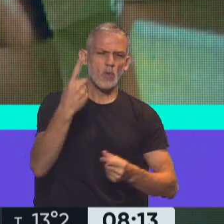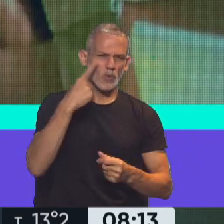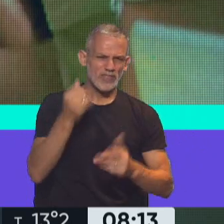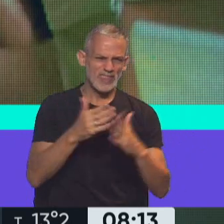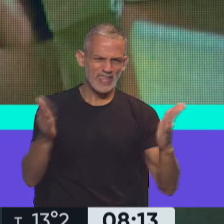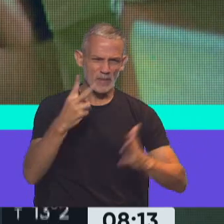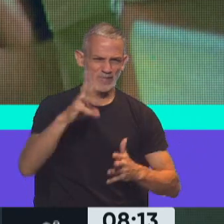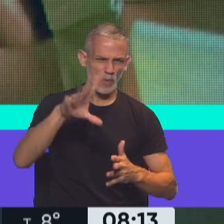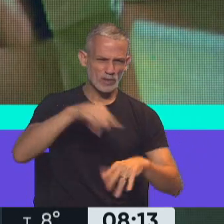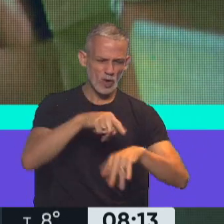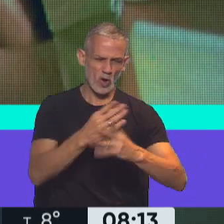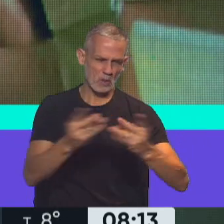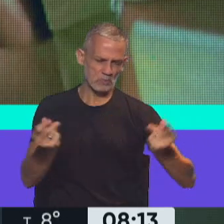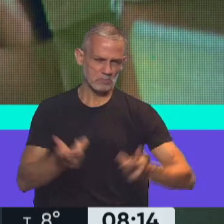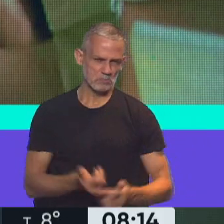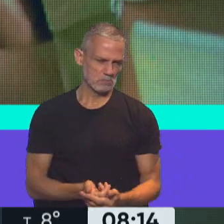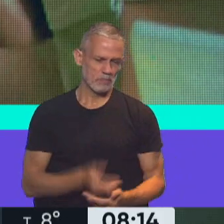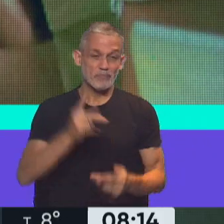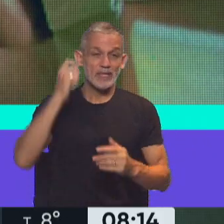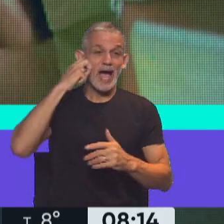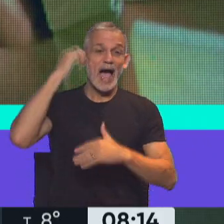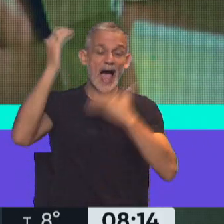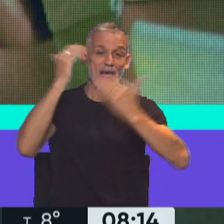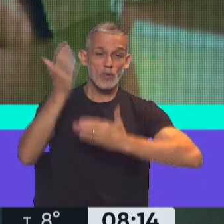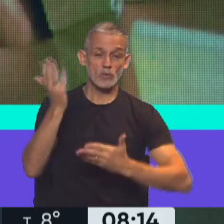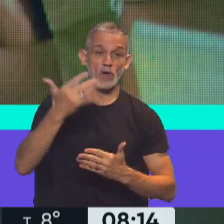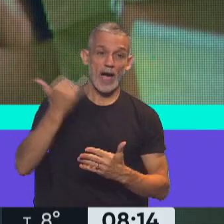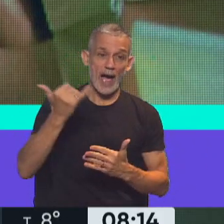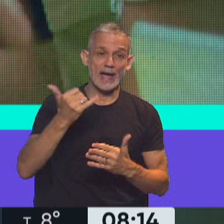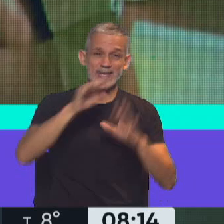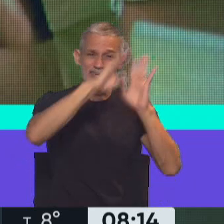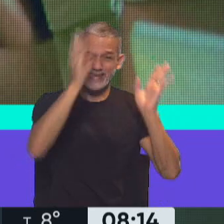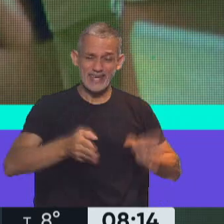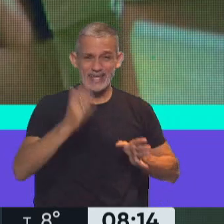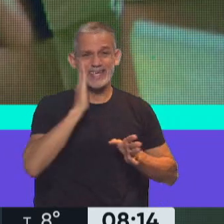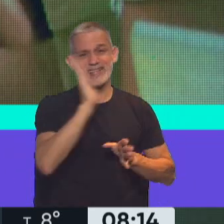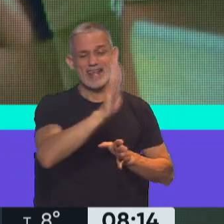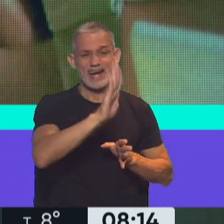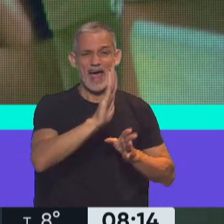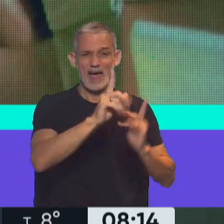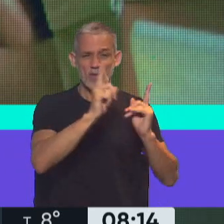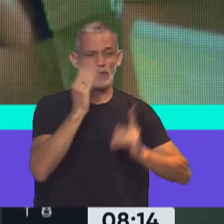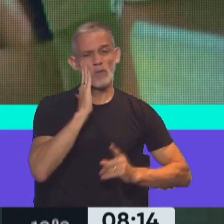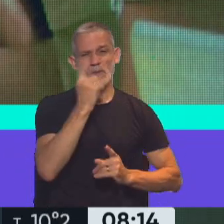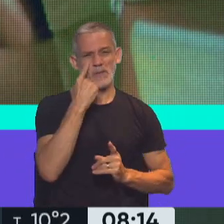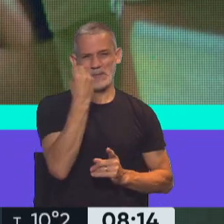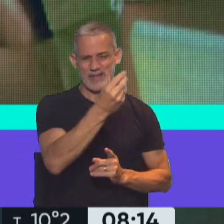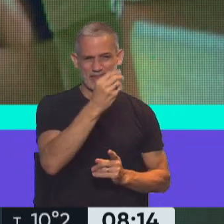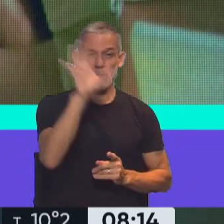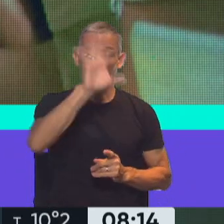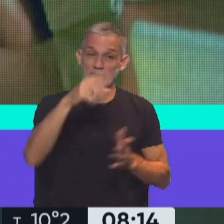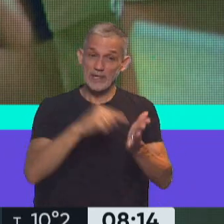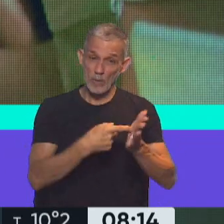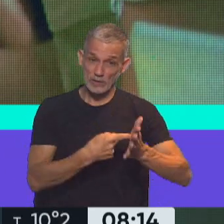y en el caso de los adultos mayores que tenemos en las residencias de larga estadía especialmente entre la provincia de buenos